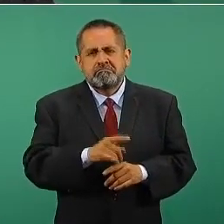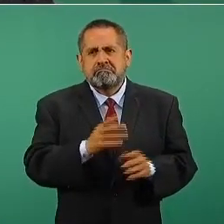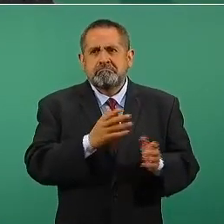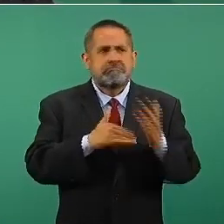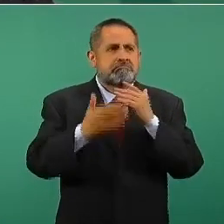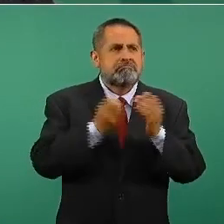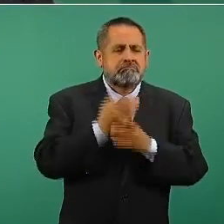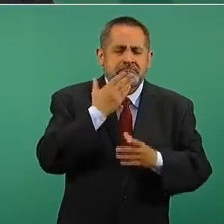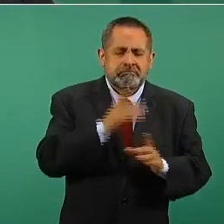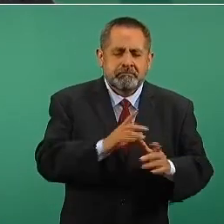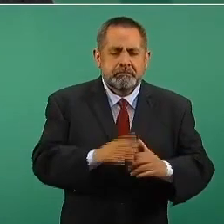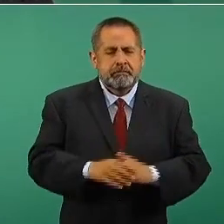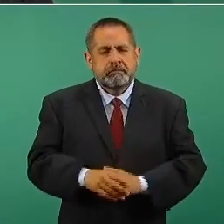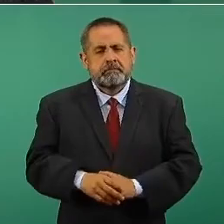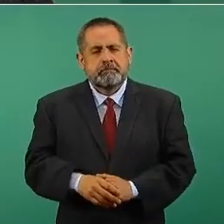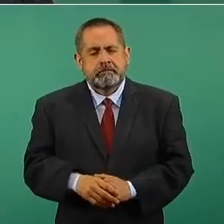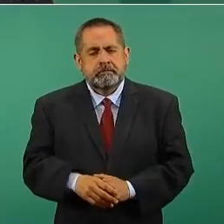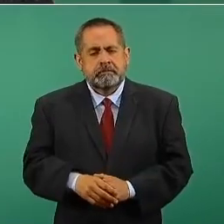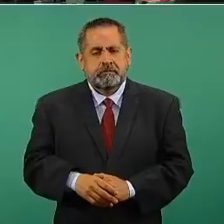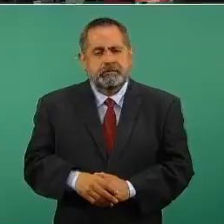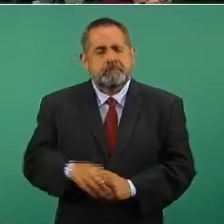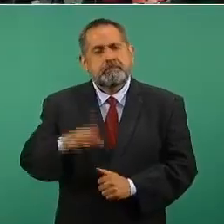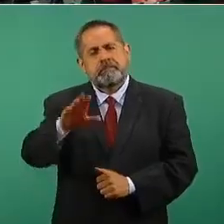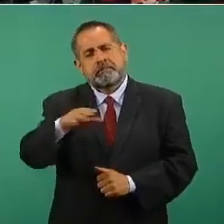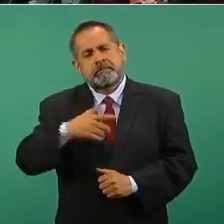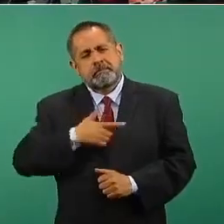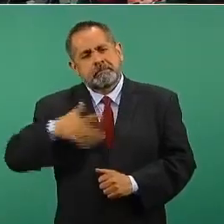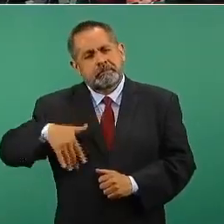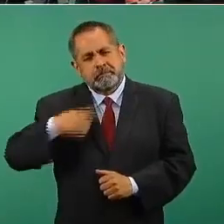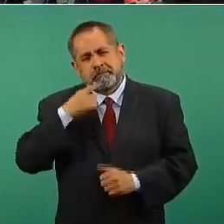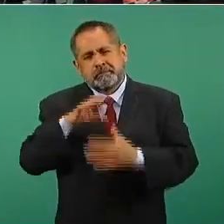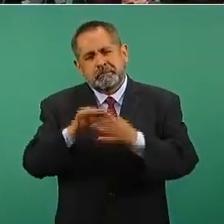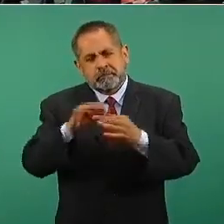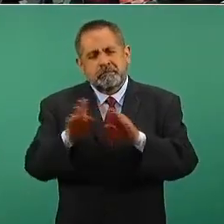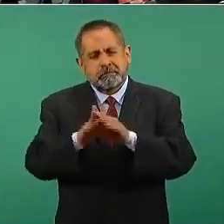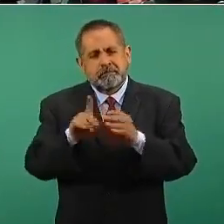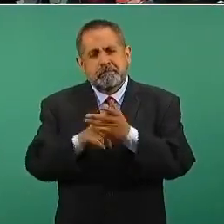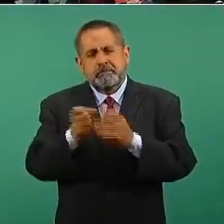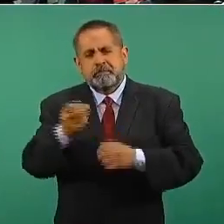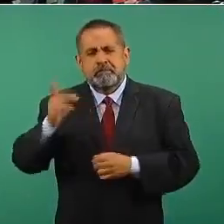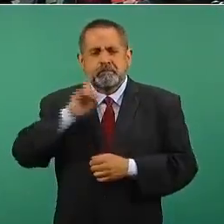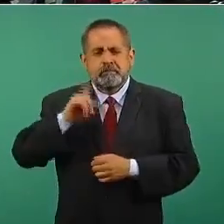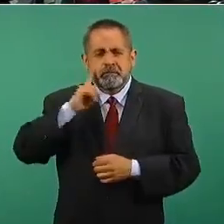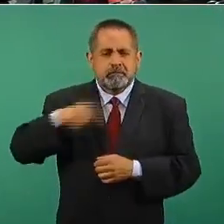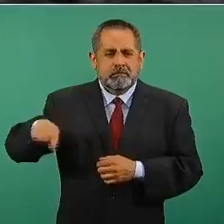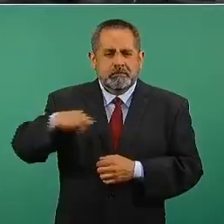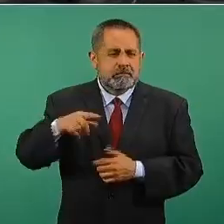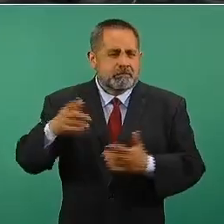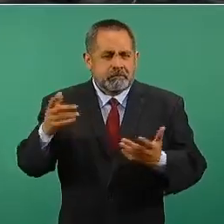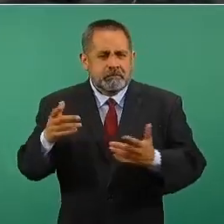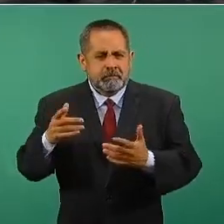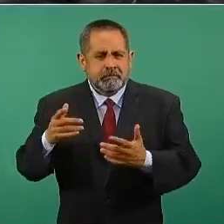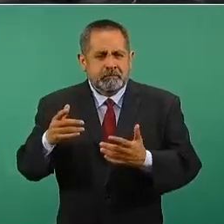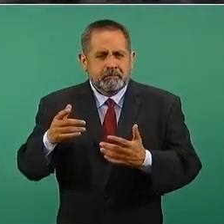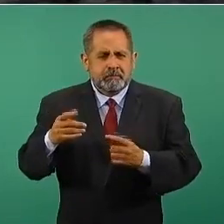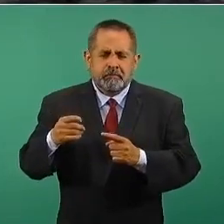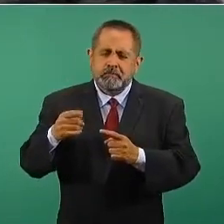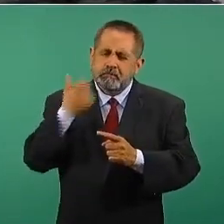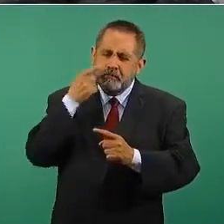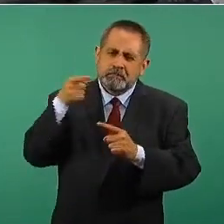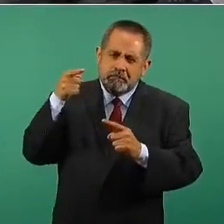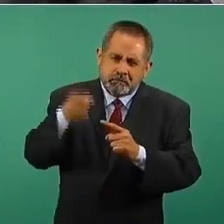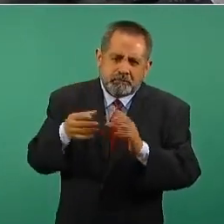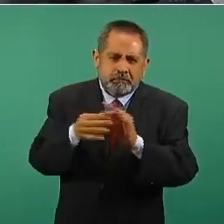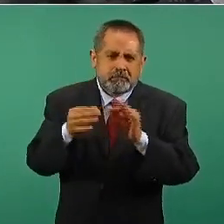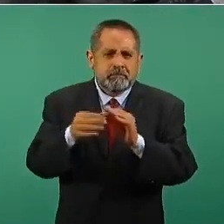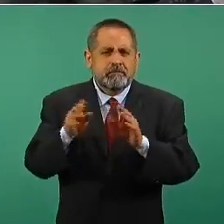éxito. Sí, bueno, nada más justo sobre ese asunto, lo que le mencionaba, de lo que decían algunas de las mujeres, y qué es lo que quería terminar de decir, lo que tiene